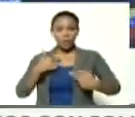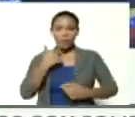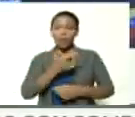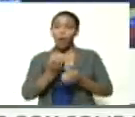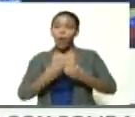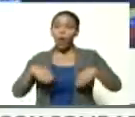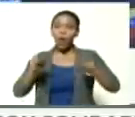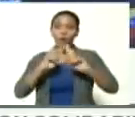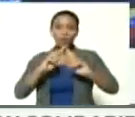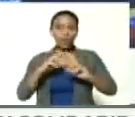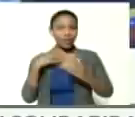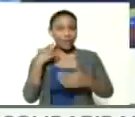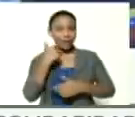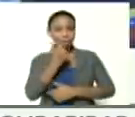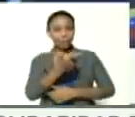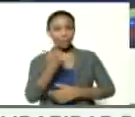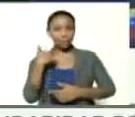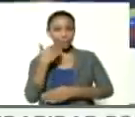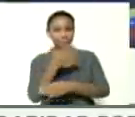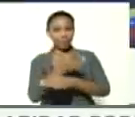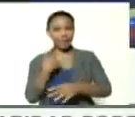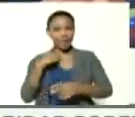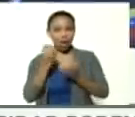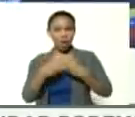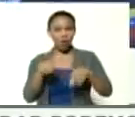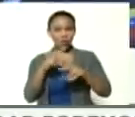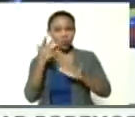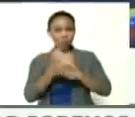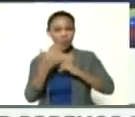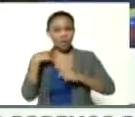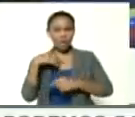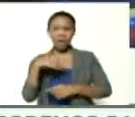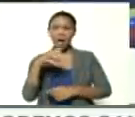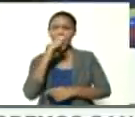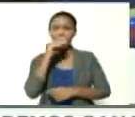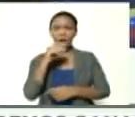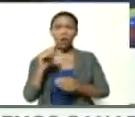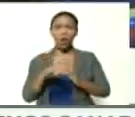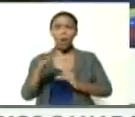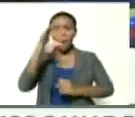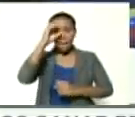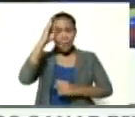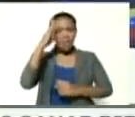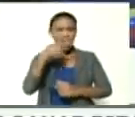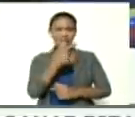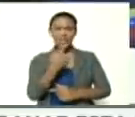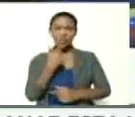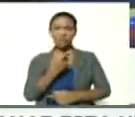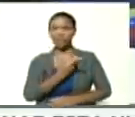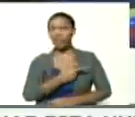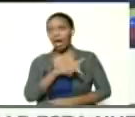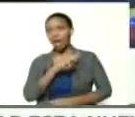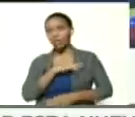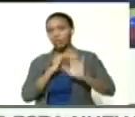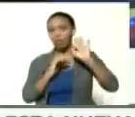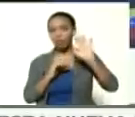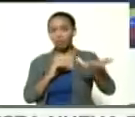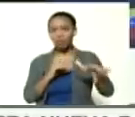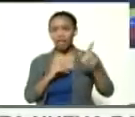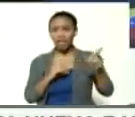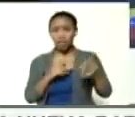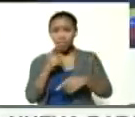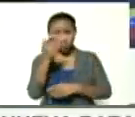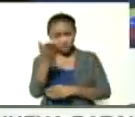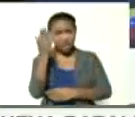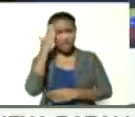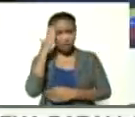y un congresista dijo que iba a ir a las Naciones Unidas, que iba a hablar con Michelle Bachelet. Falso. Y ustedes que han estado allá lo